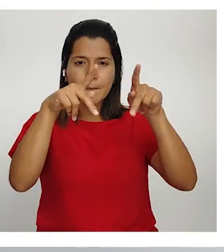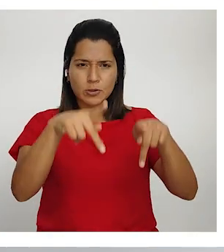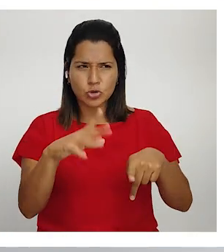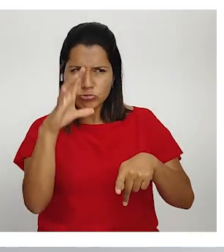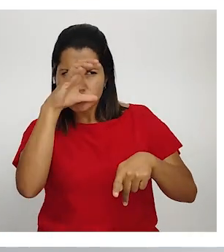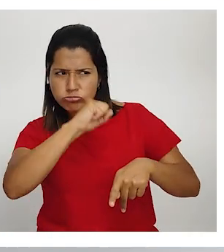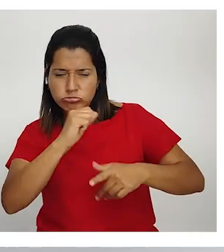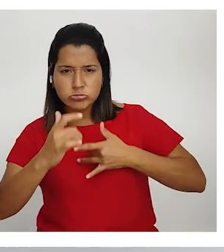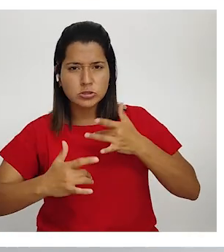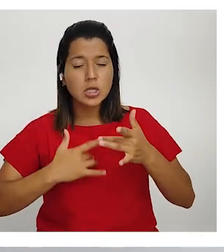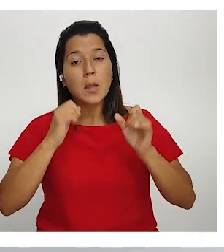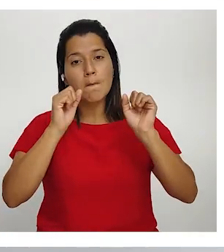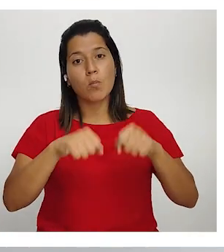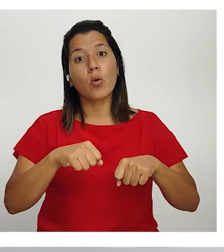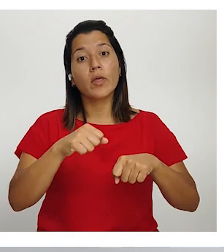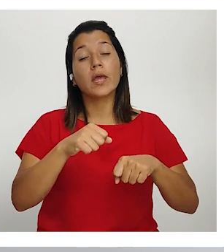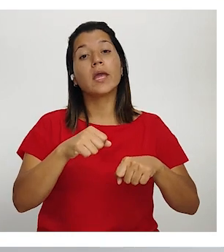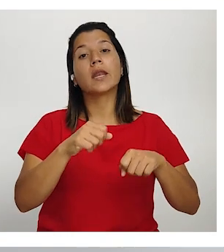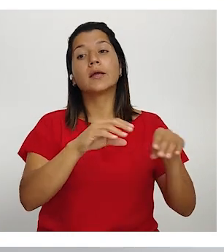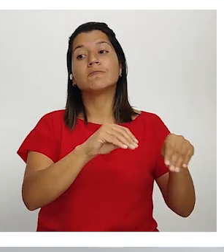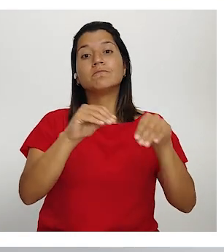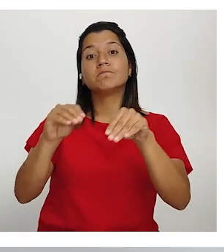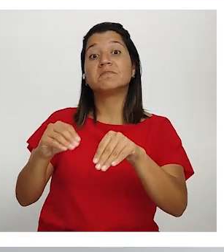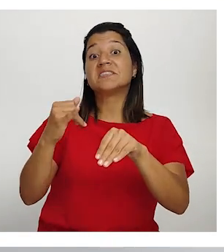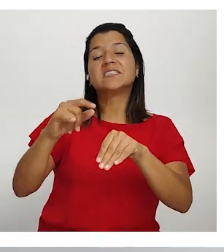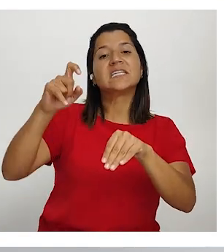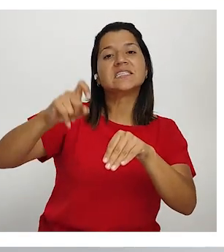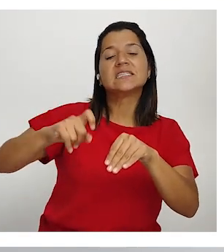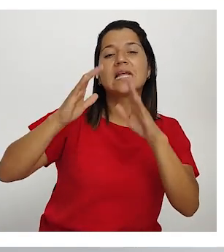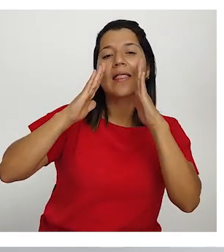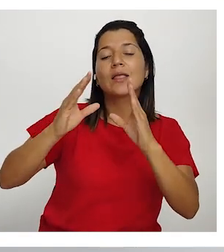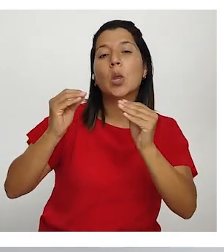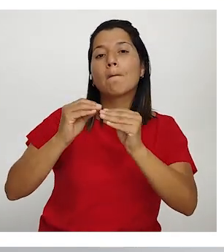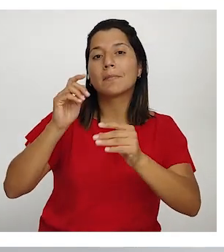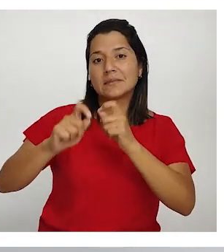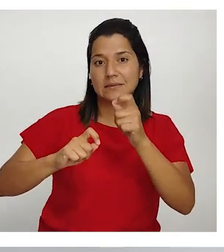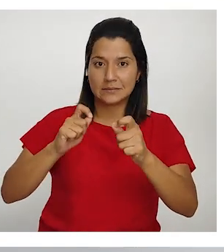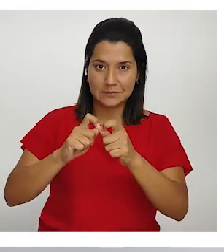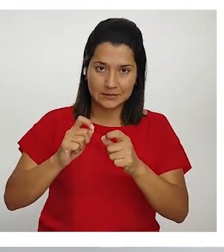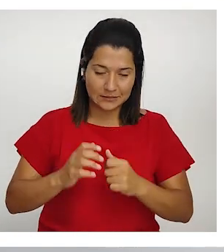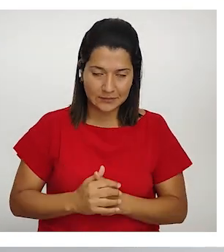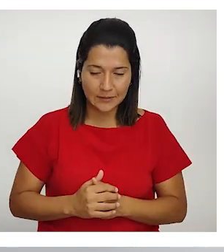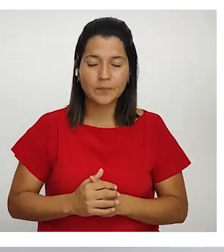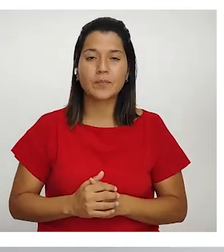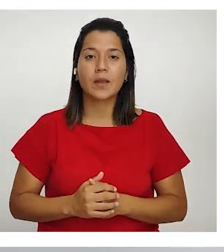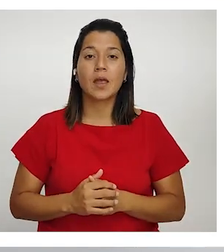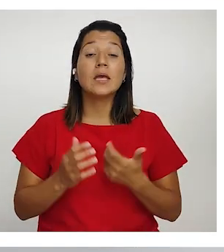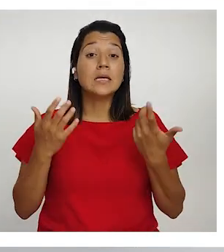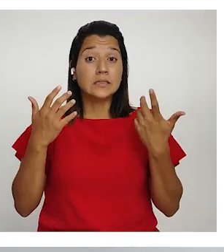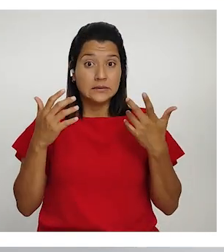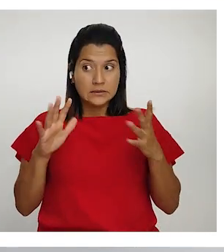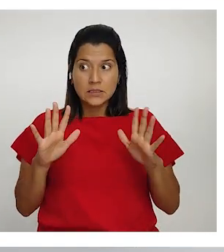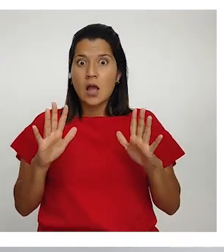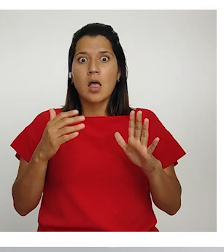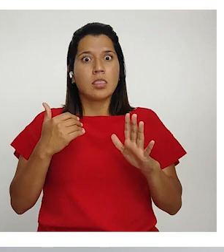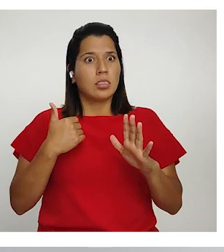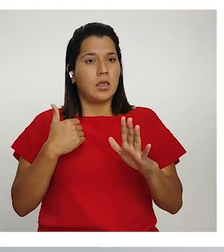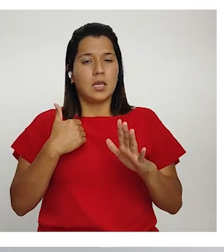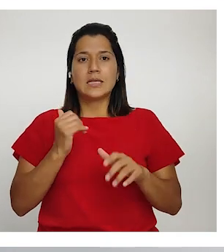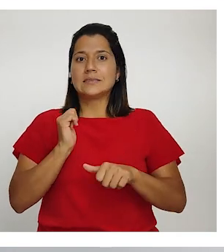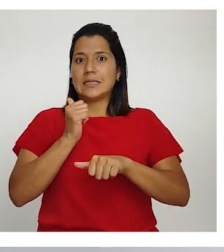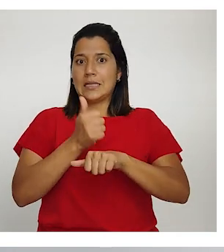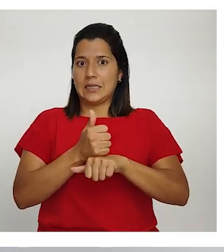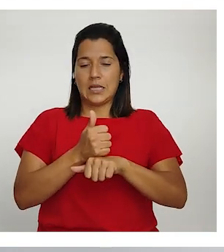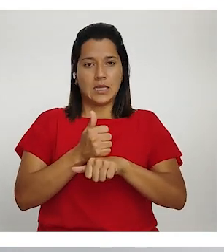diferirlos en caso de necesitar o atención más especializada. Ya hay una estrategia conjunta entre ellos dos.